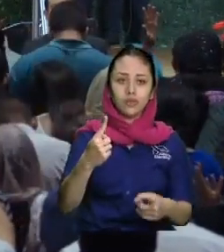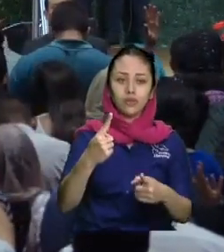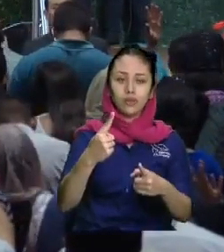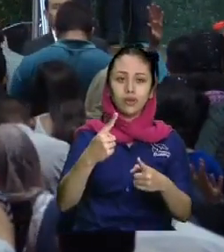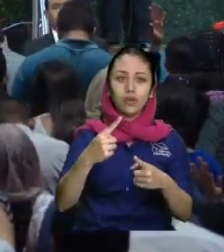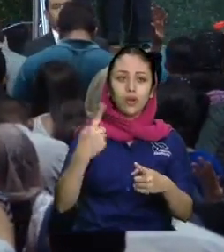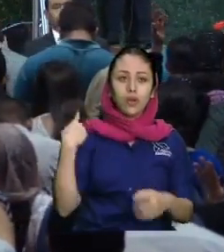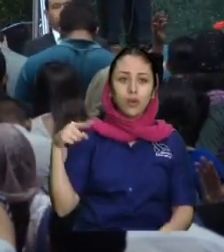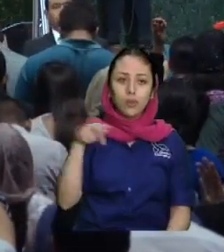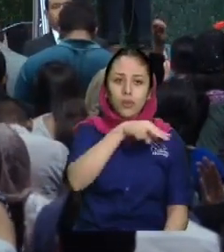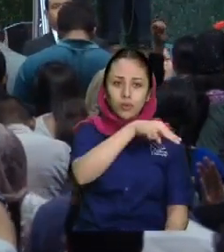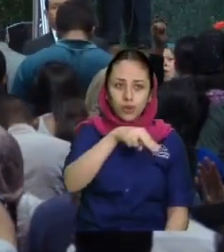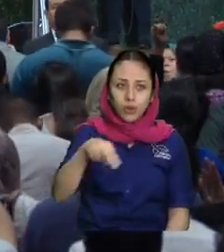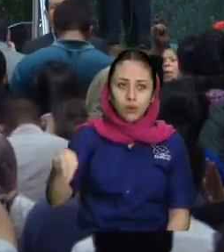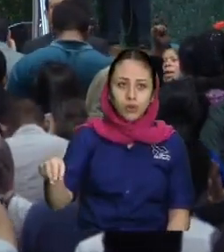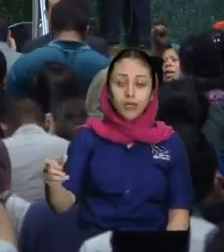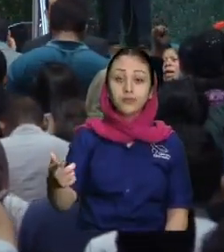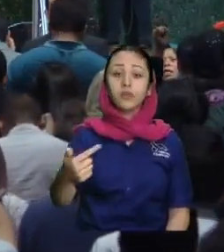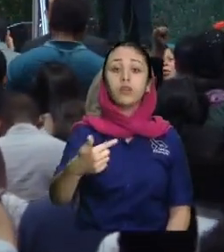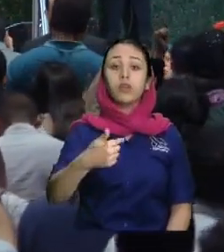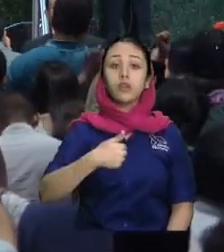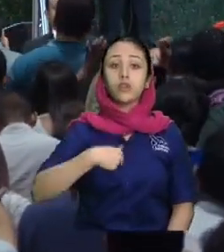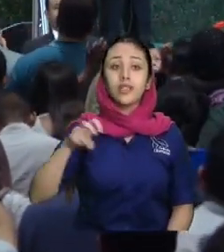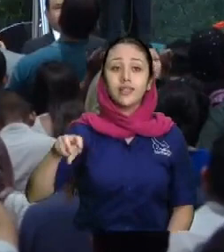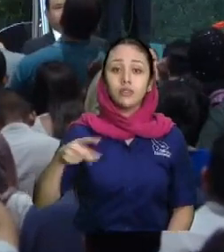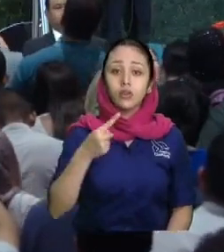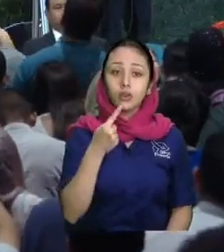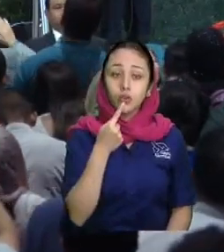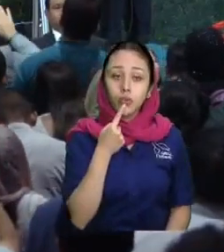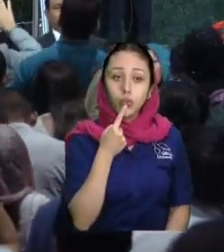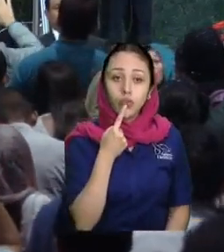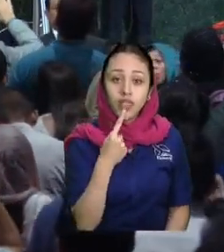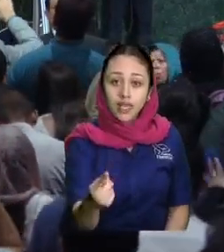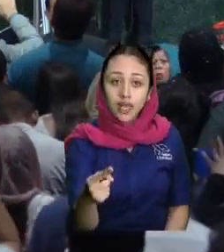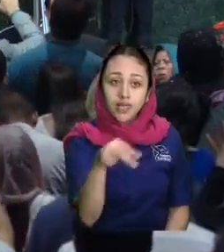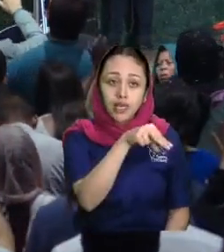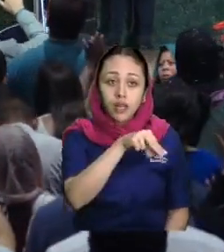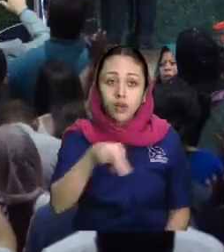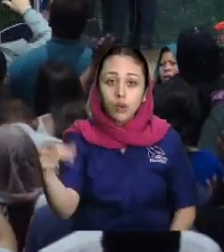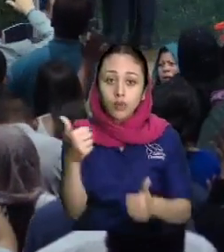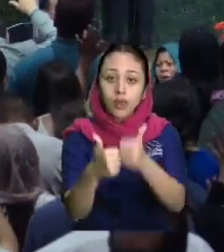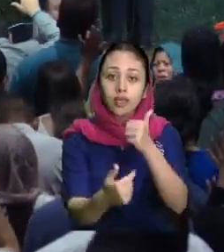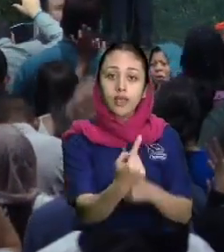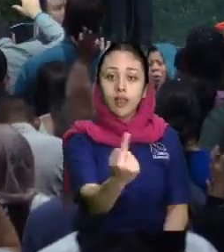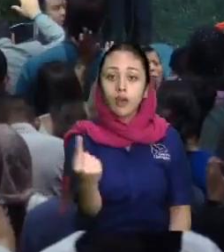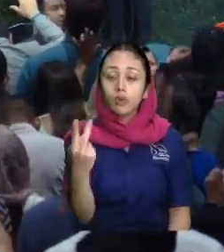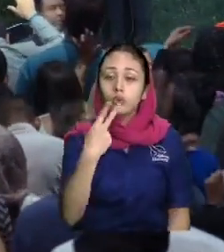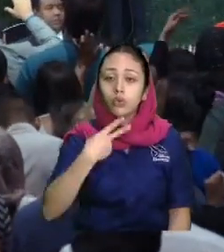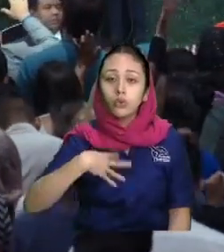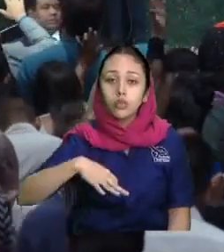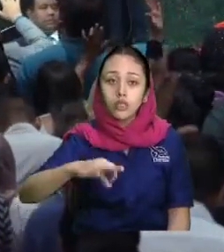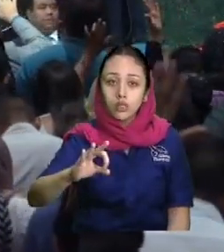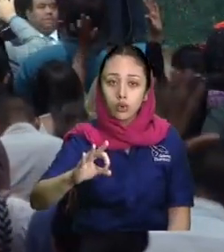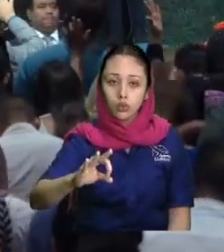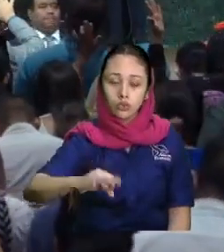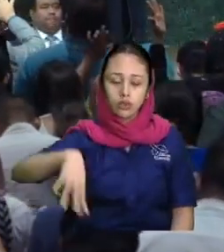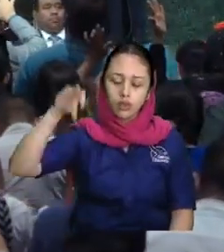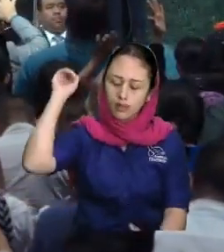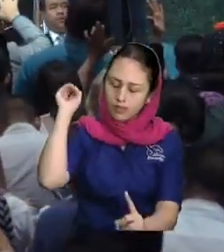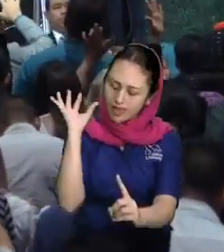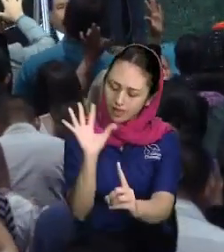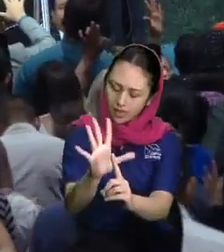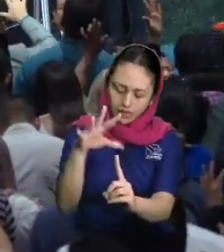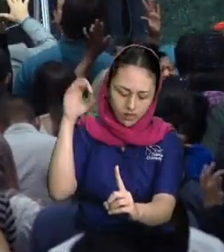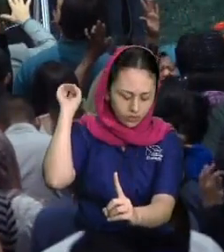Hermano, necesito que pronuncies el nombre de tus hijos, los que tienen hijos, para bendecirlos, aún los que están lejanos.